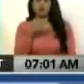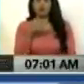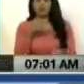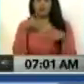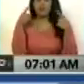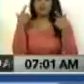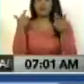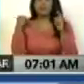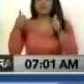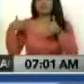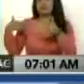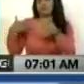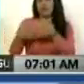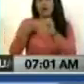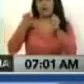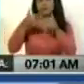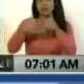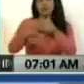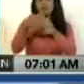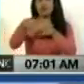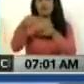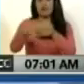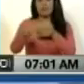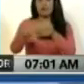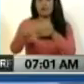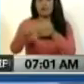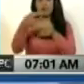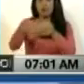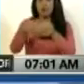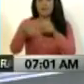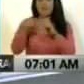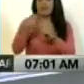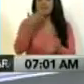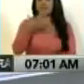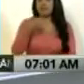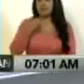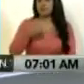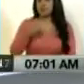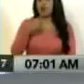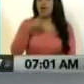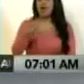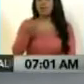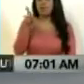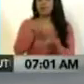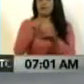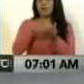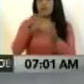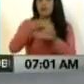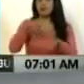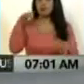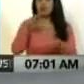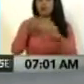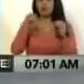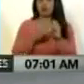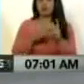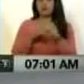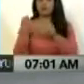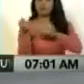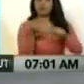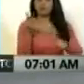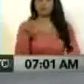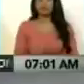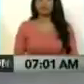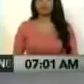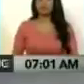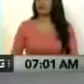la campaña, y ahora que viene lo bueno, porque está en noviembre y el mes de diciembre, donde se incorporan la gran mayoría de los grandes ligas. Háblame un poco de los